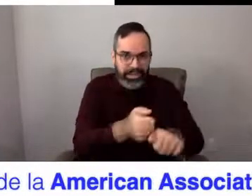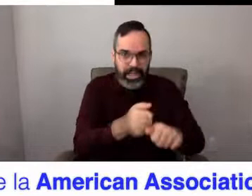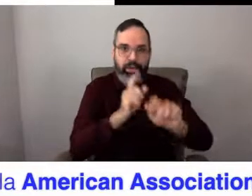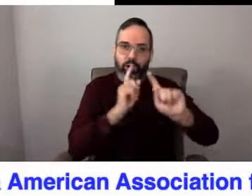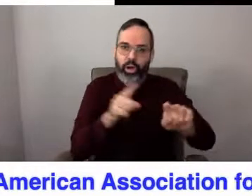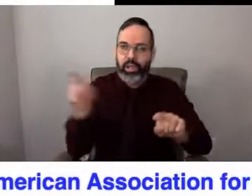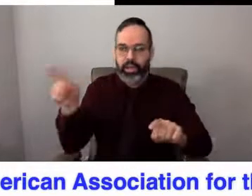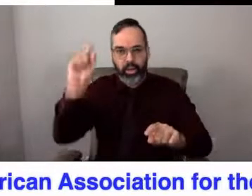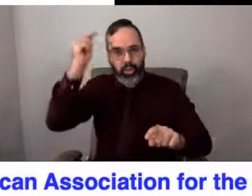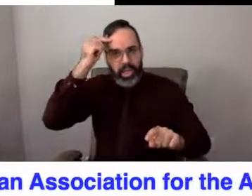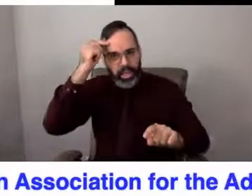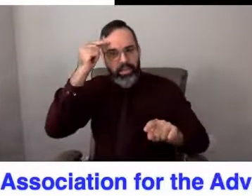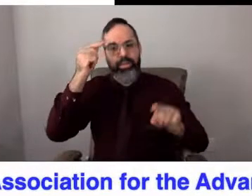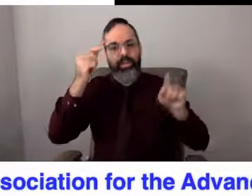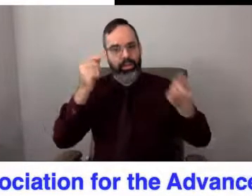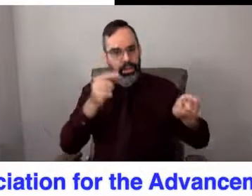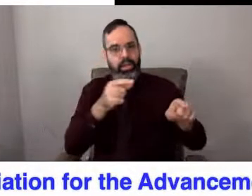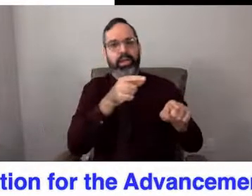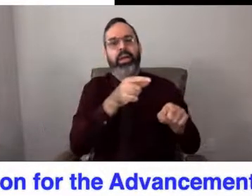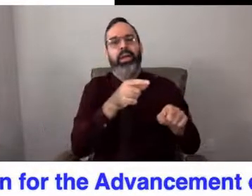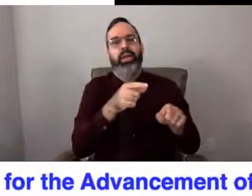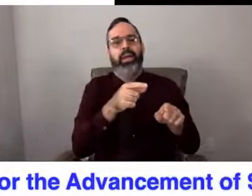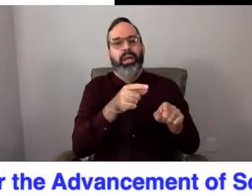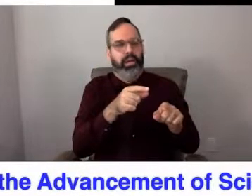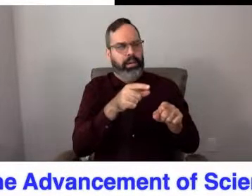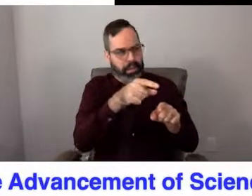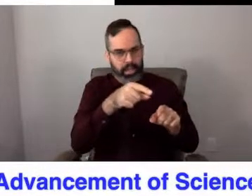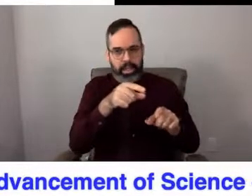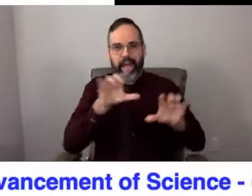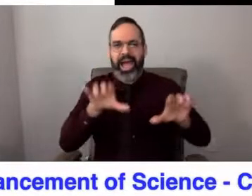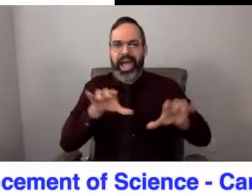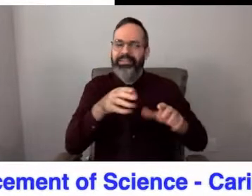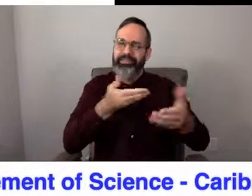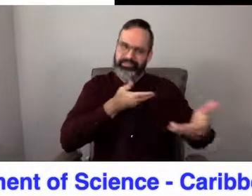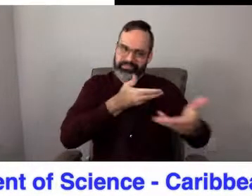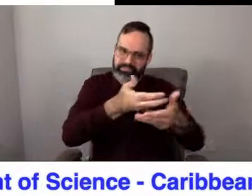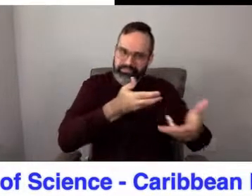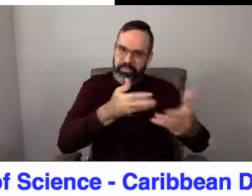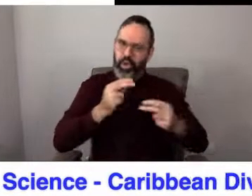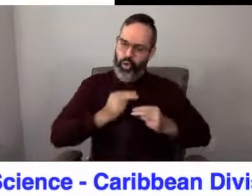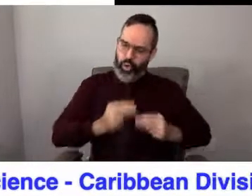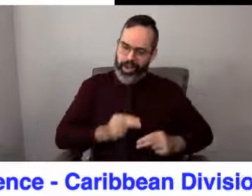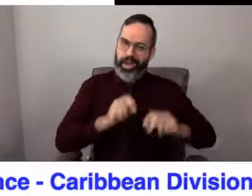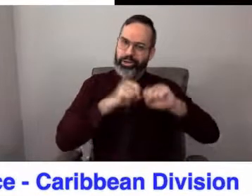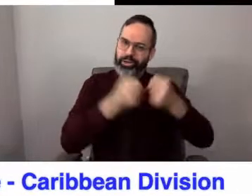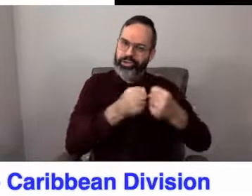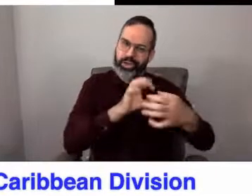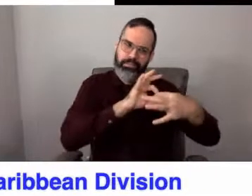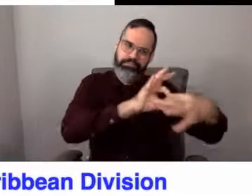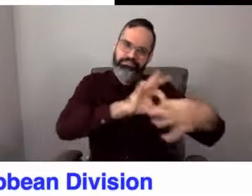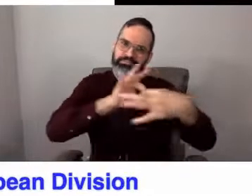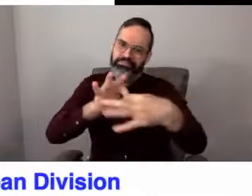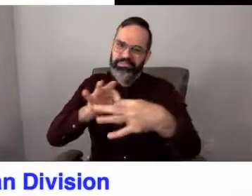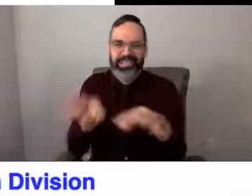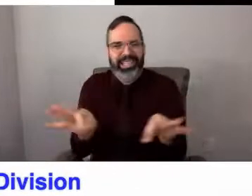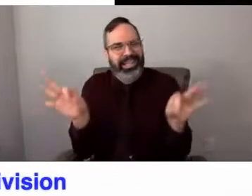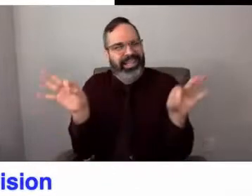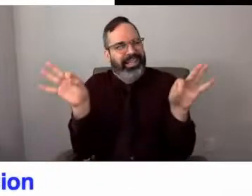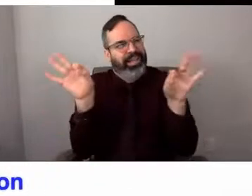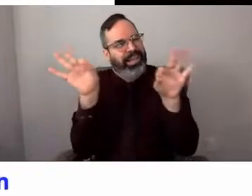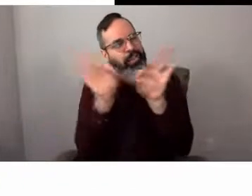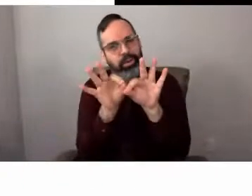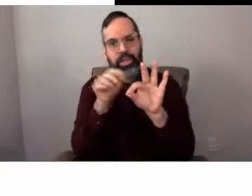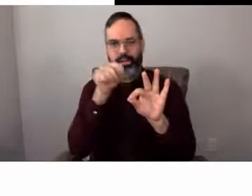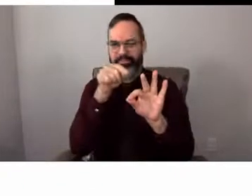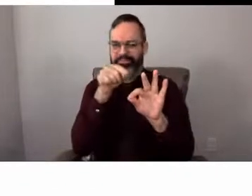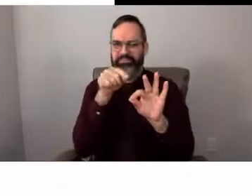esa respuesta humana y esa respuesta social que tanto se necesita. Bien importante,